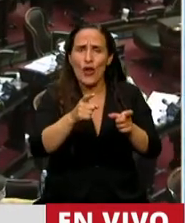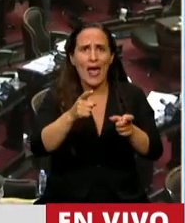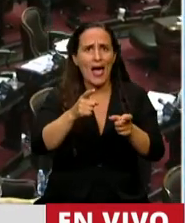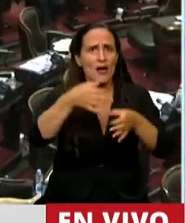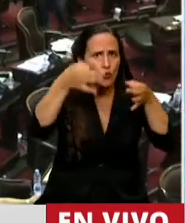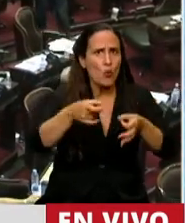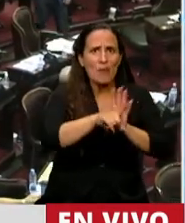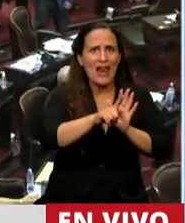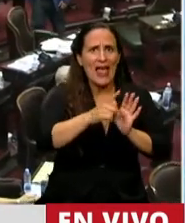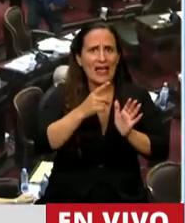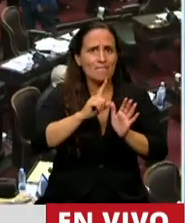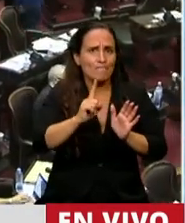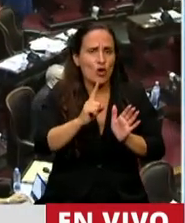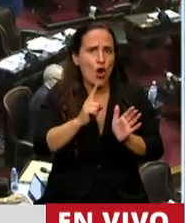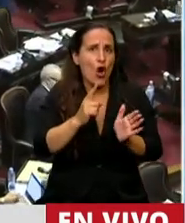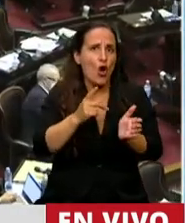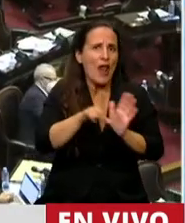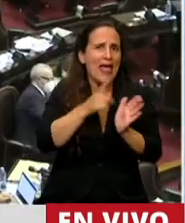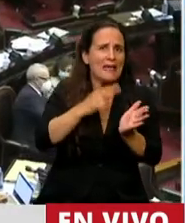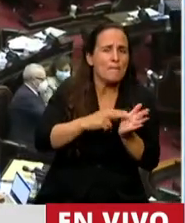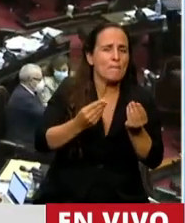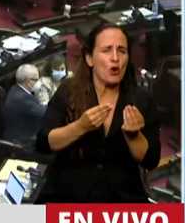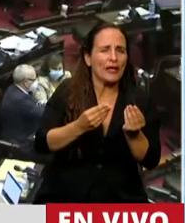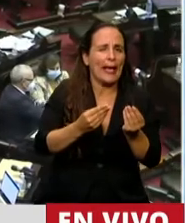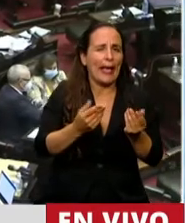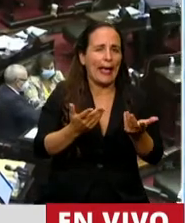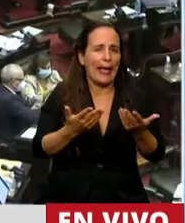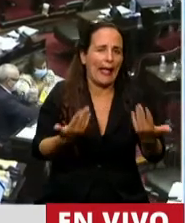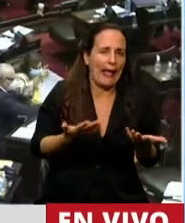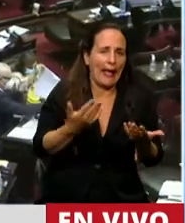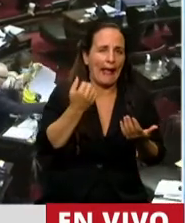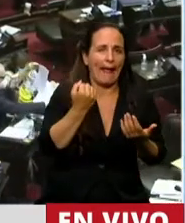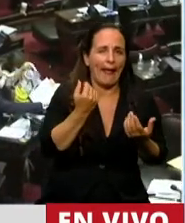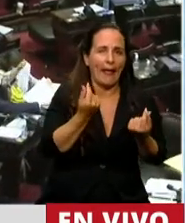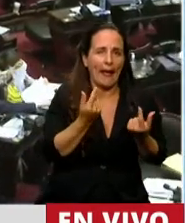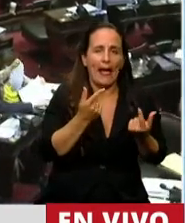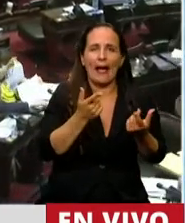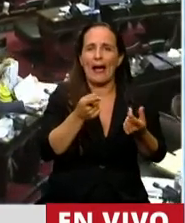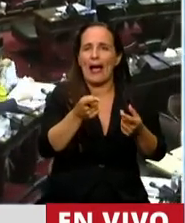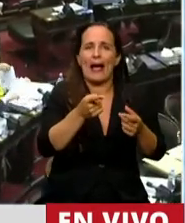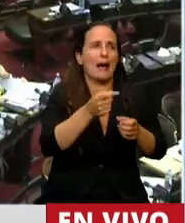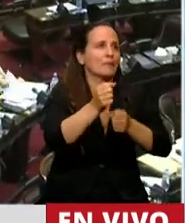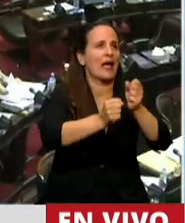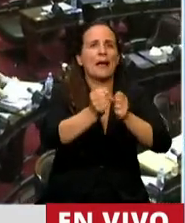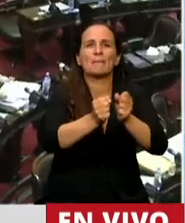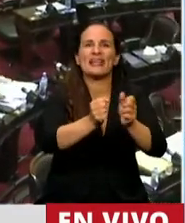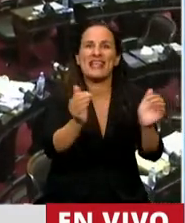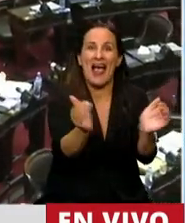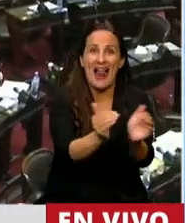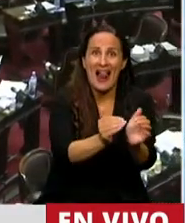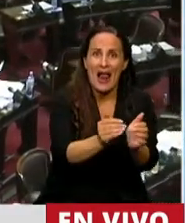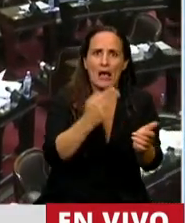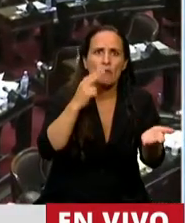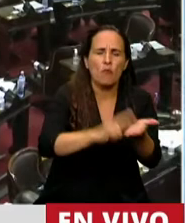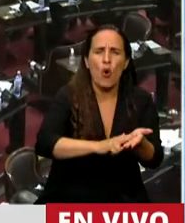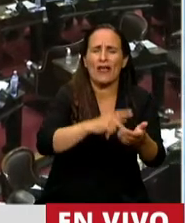impositivas en algunos casos, pero porque no les cierra la ecuación económica a las micro, a las pymes, con el nivel de presión fiscal